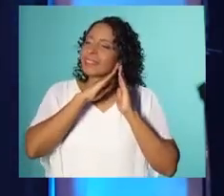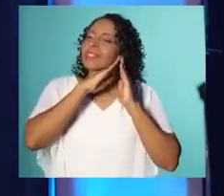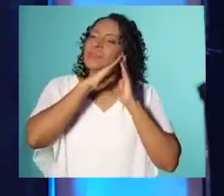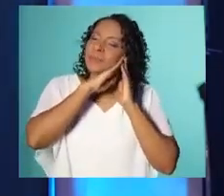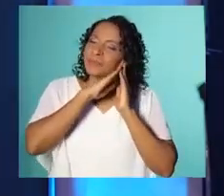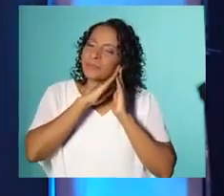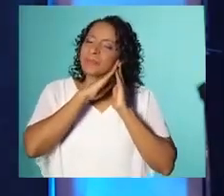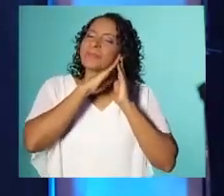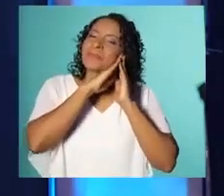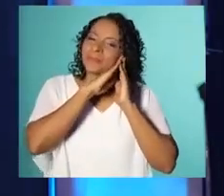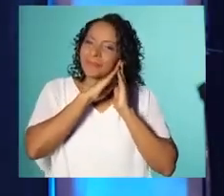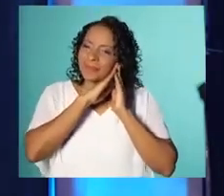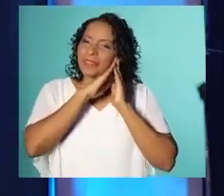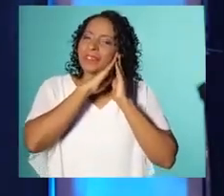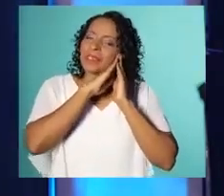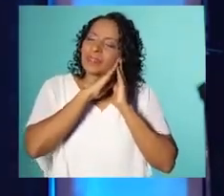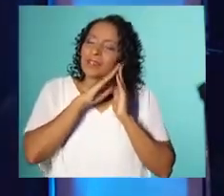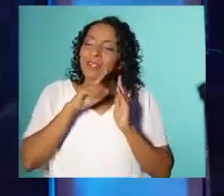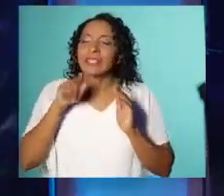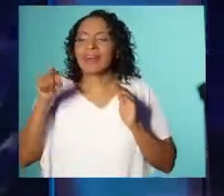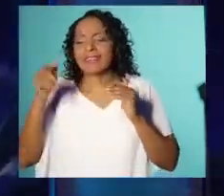aunque estás a mi lado así.